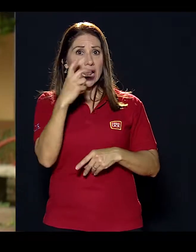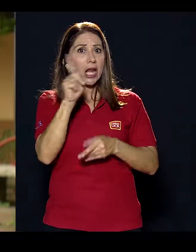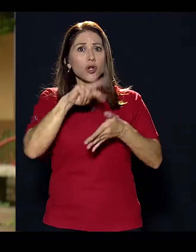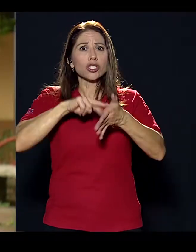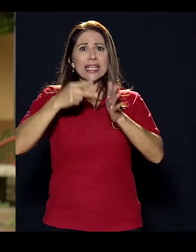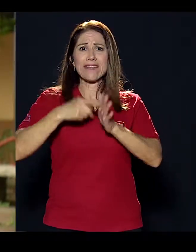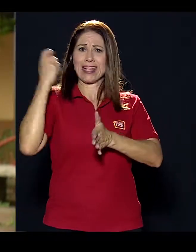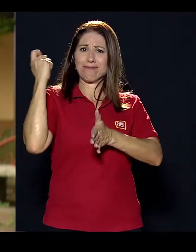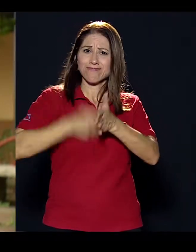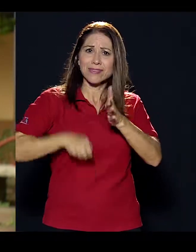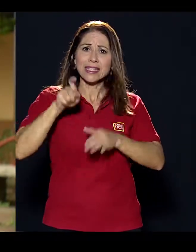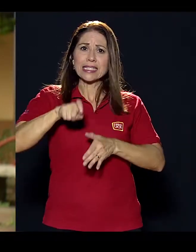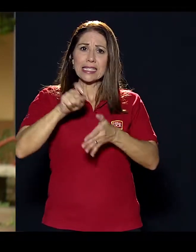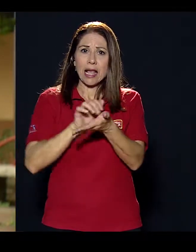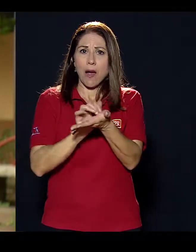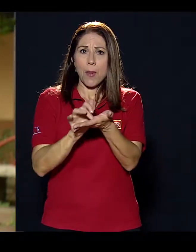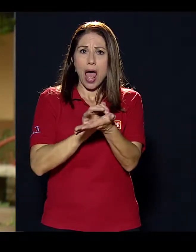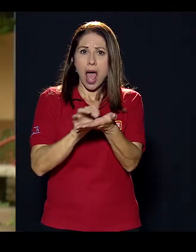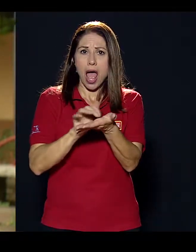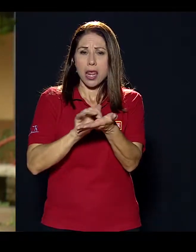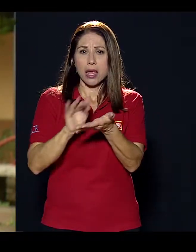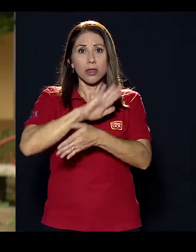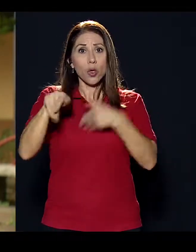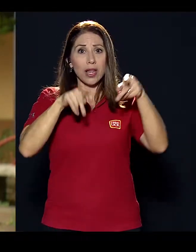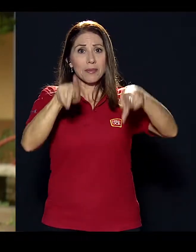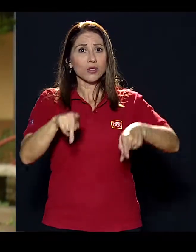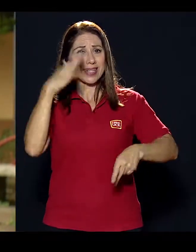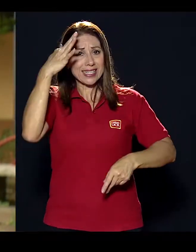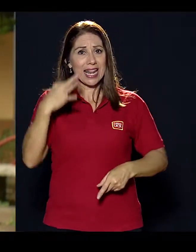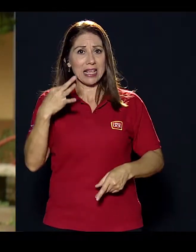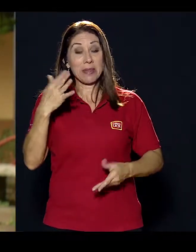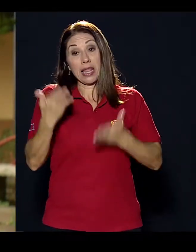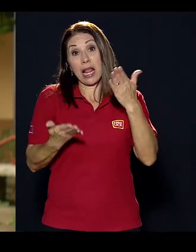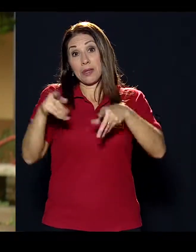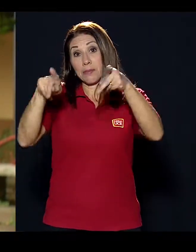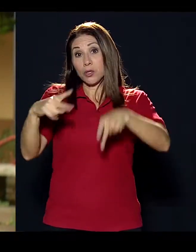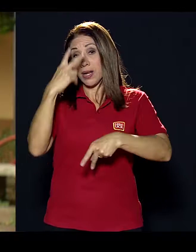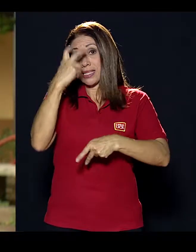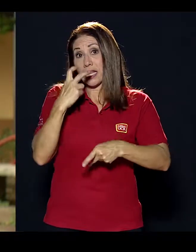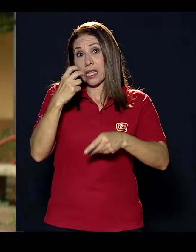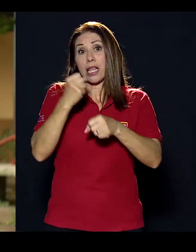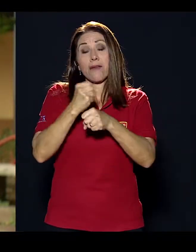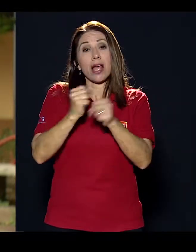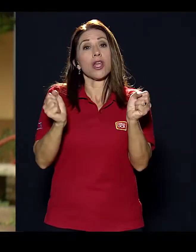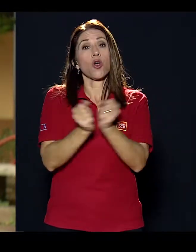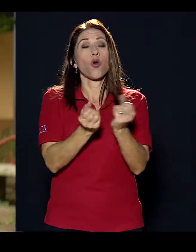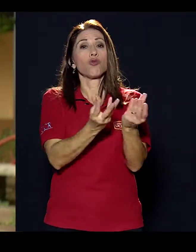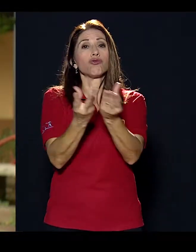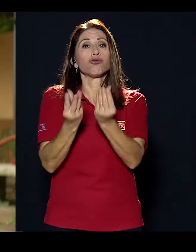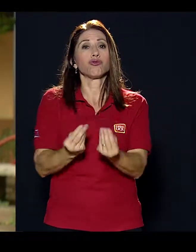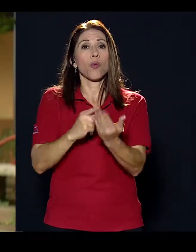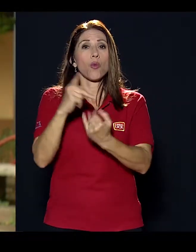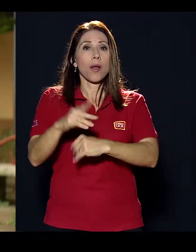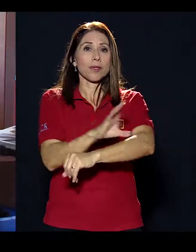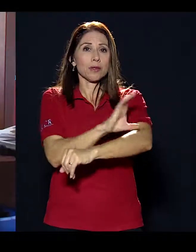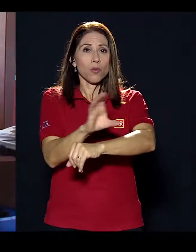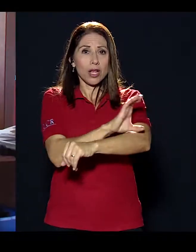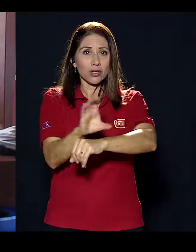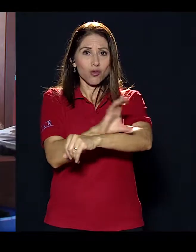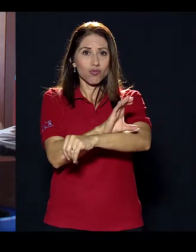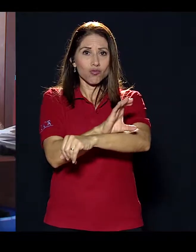persona trabaje softwares y lectores de pantalla que le van dando de manera auditiva toda la información que está en el